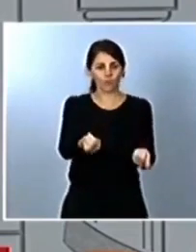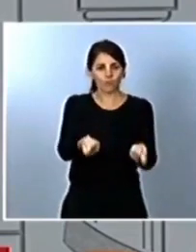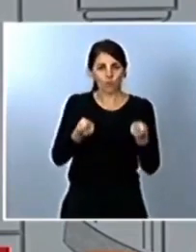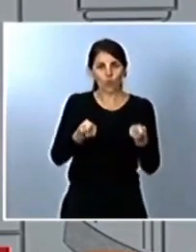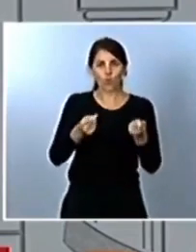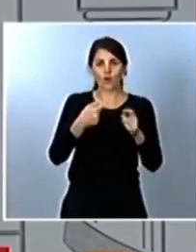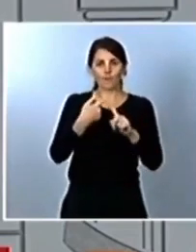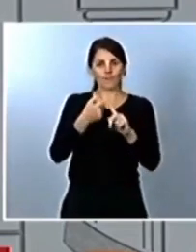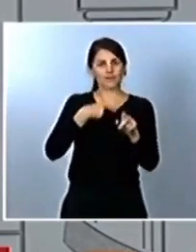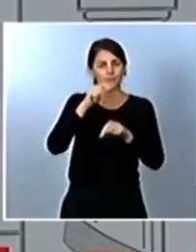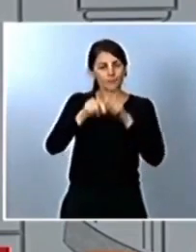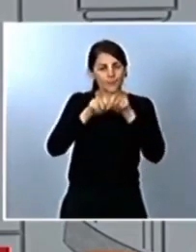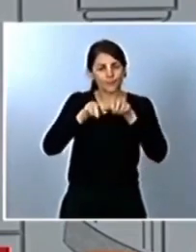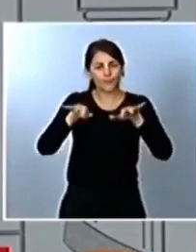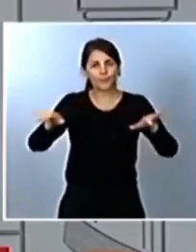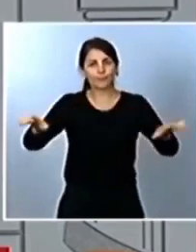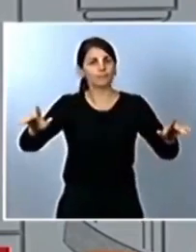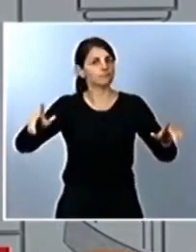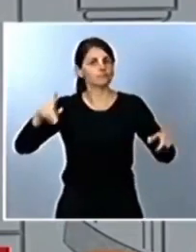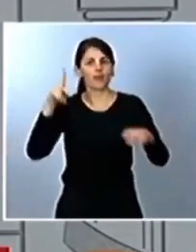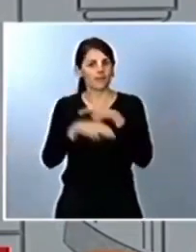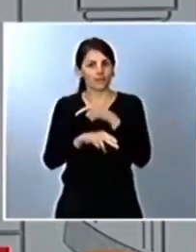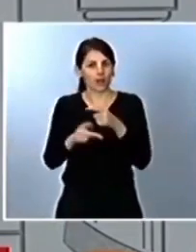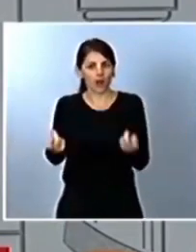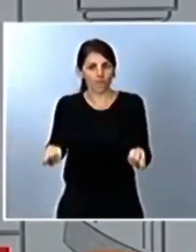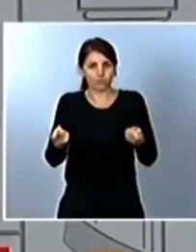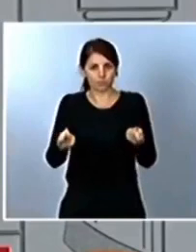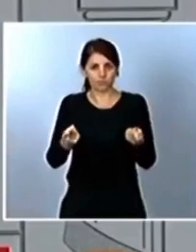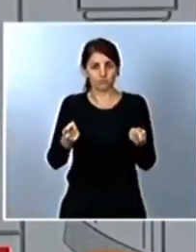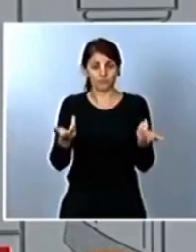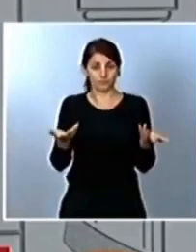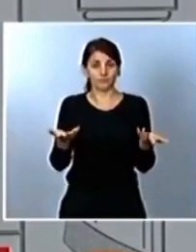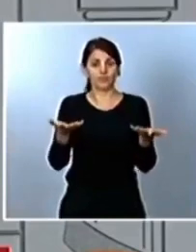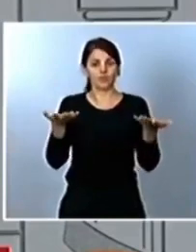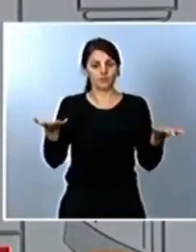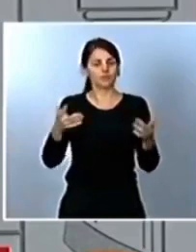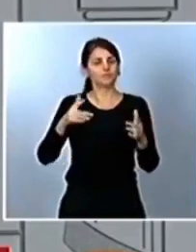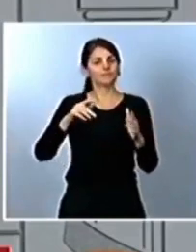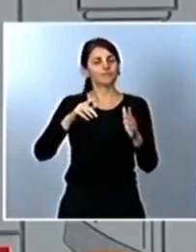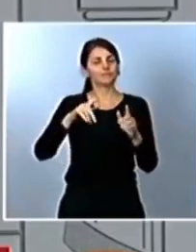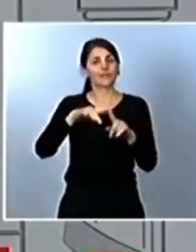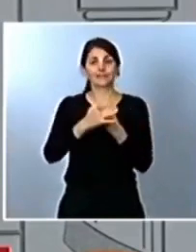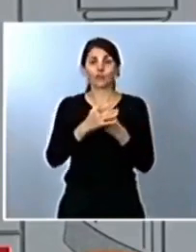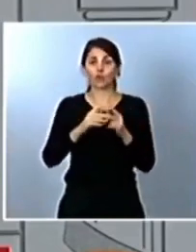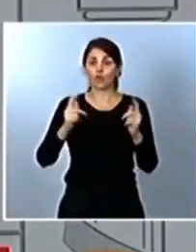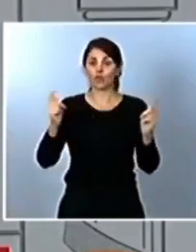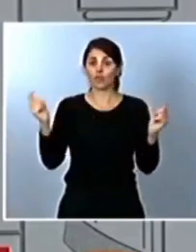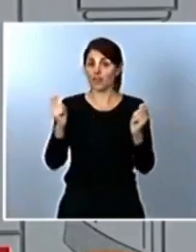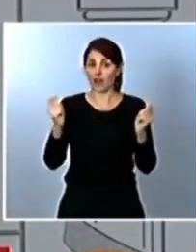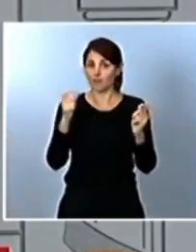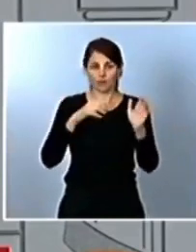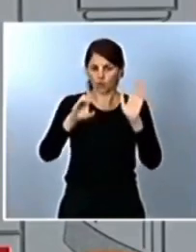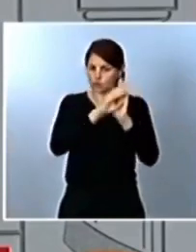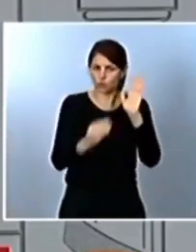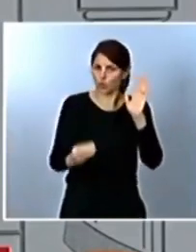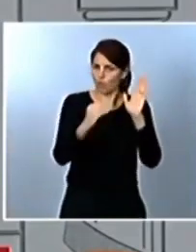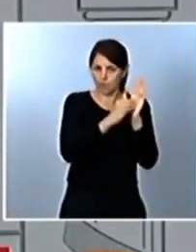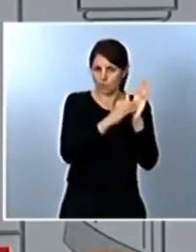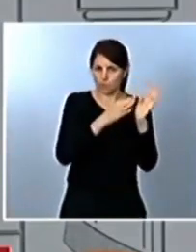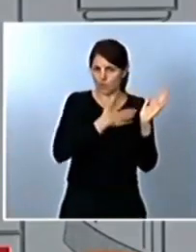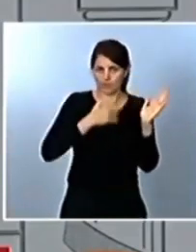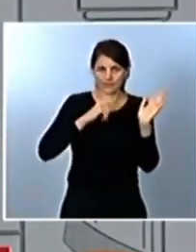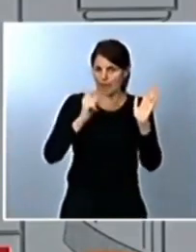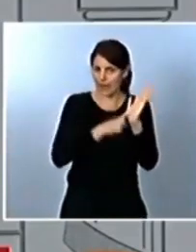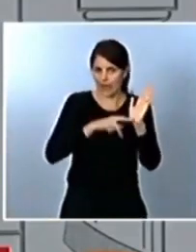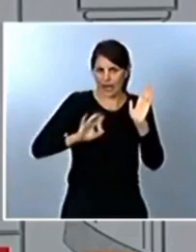del COVID-19, como es el estado de alarma. Un instrumento, insisto, constitucional, por tanto, absolutamente legítimo, que está en manos del Congreso de los Diputados, no del